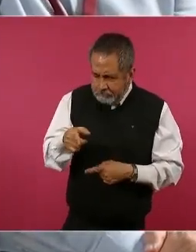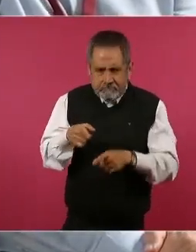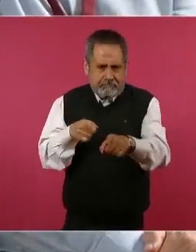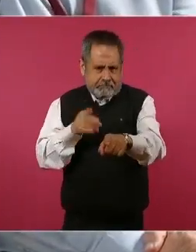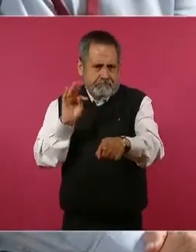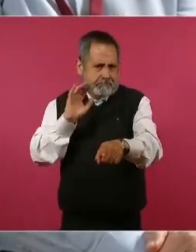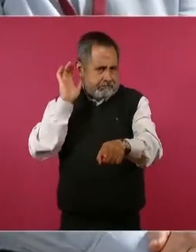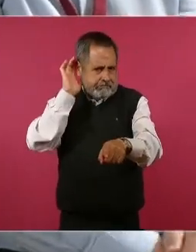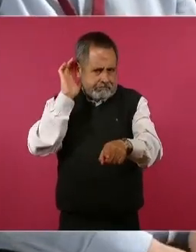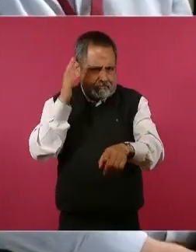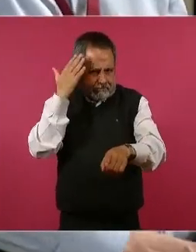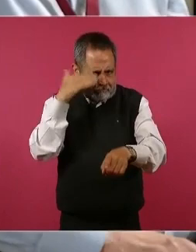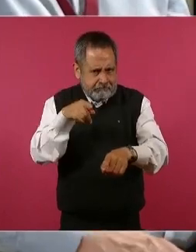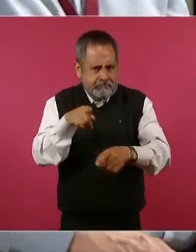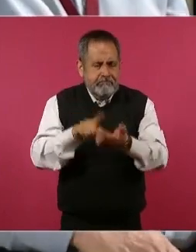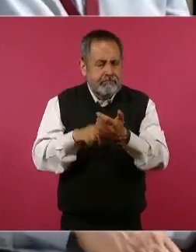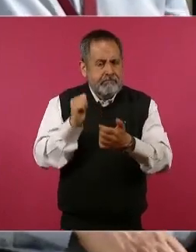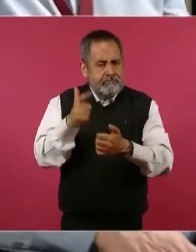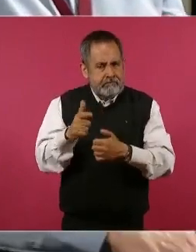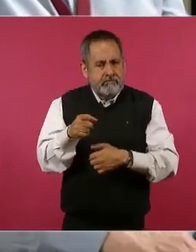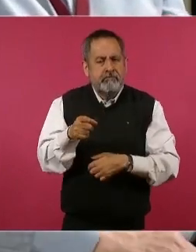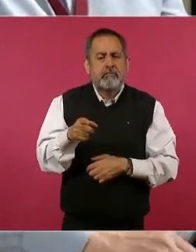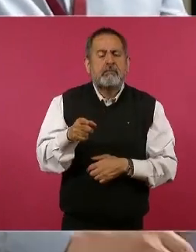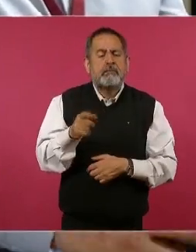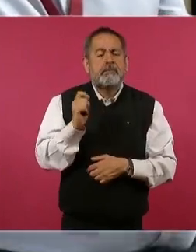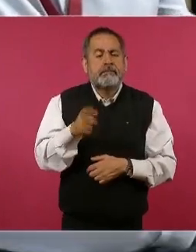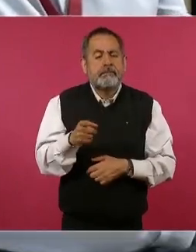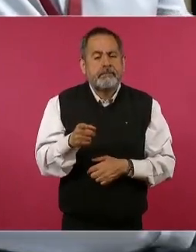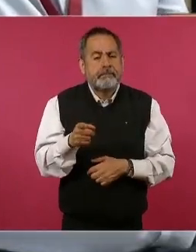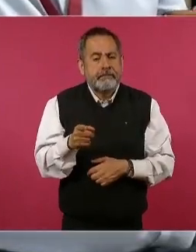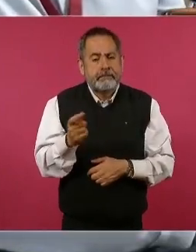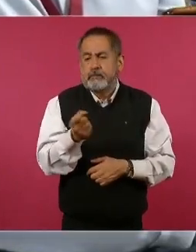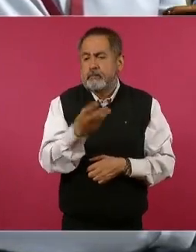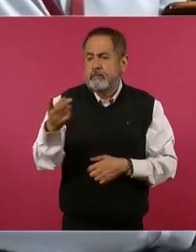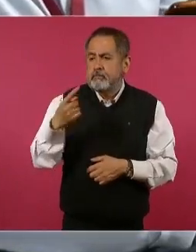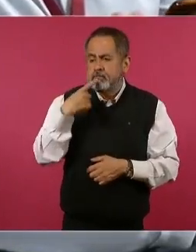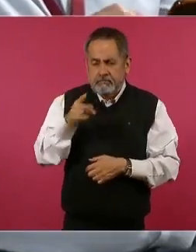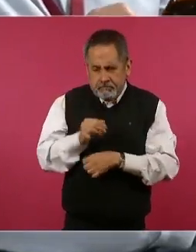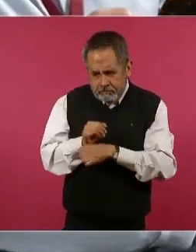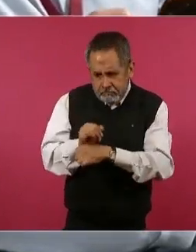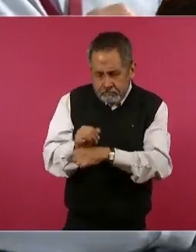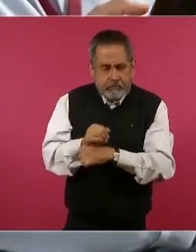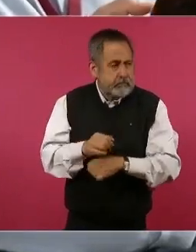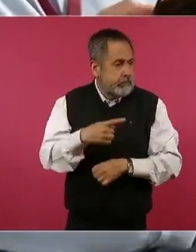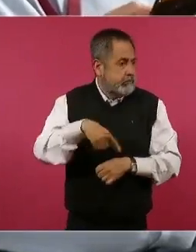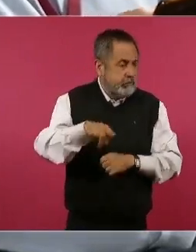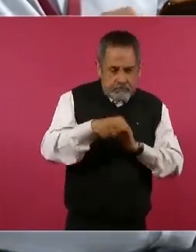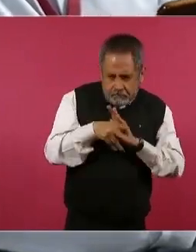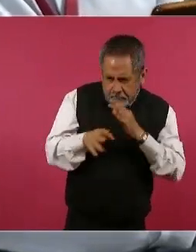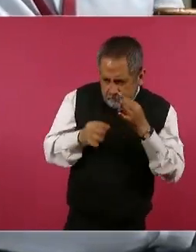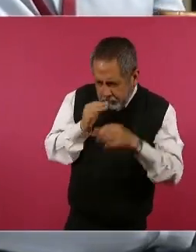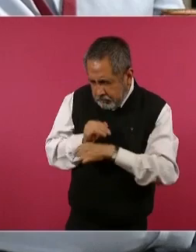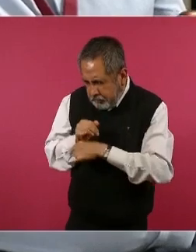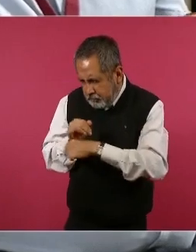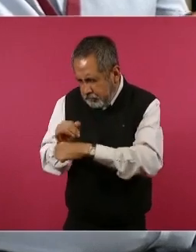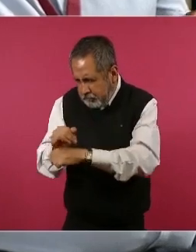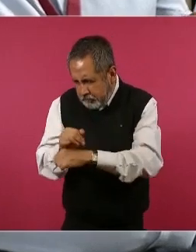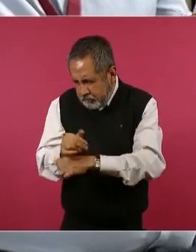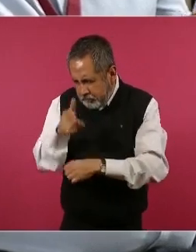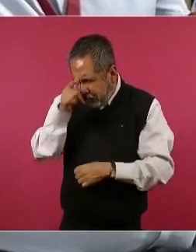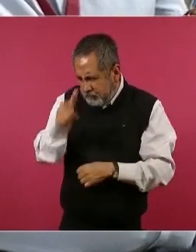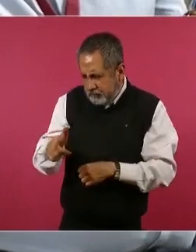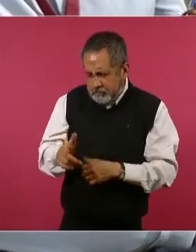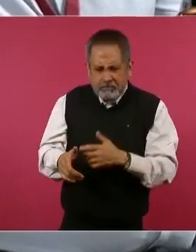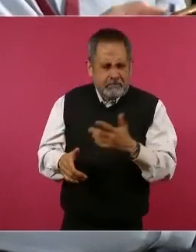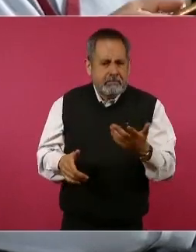de tener también información al respecto de algunas investigaciones periodísticas que se han hecho en algunos medios de